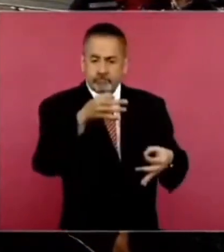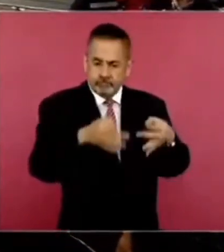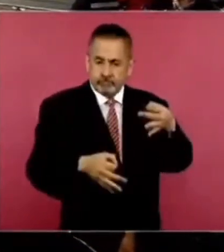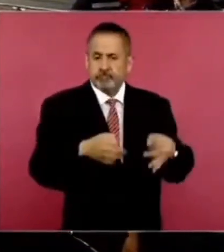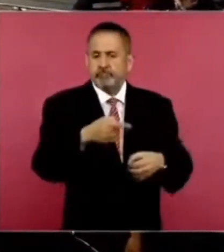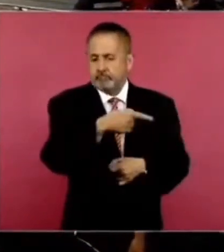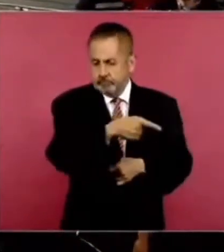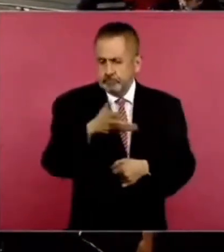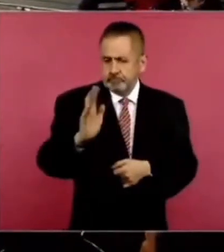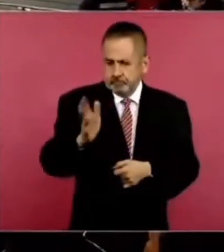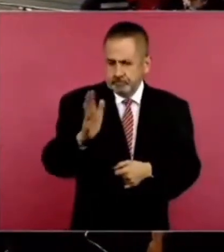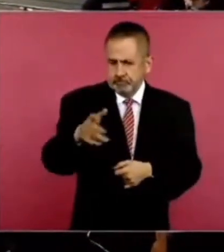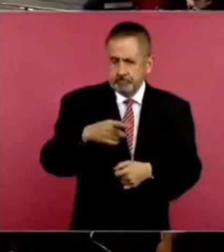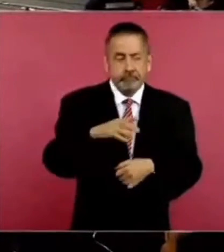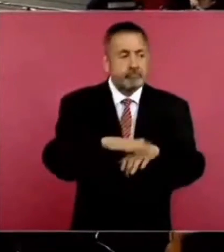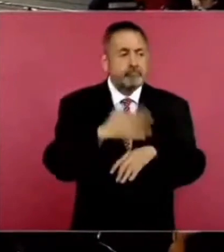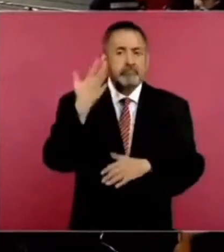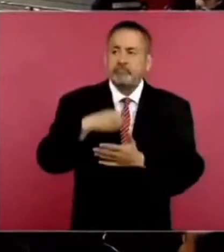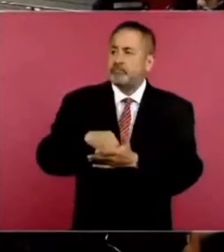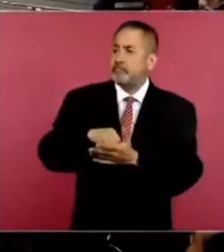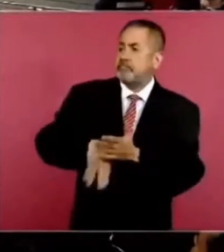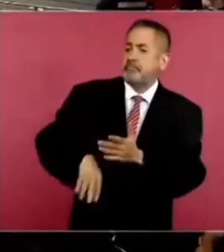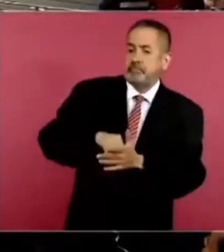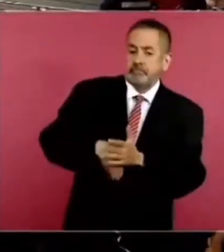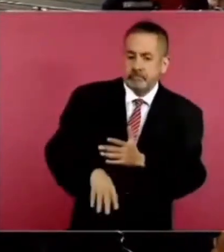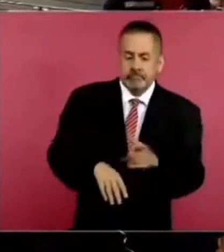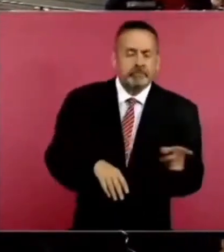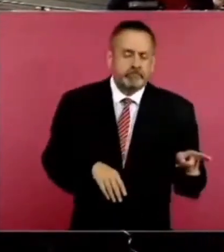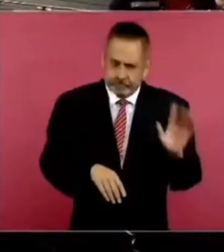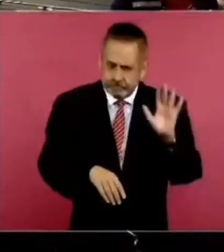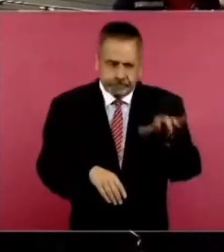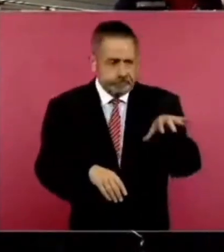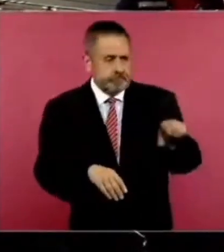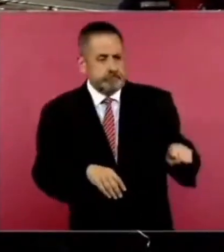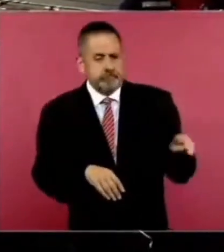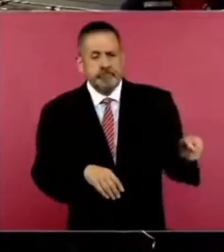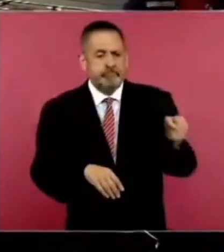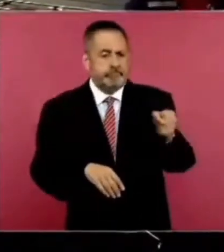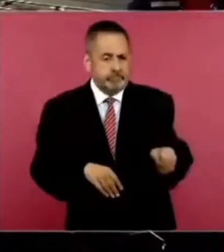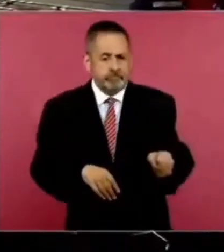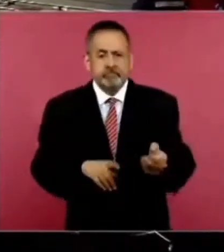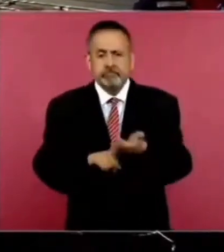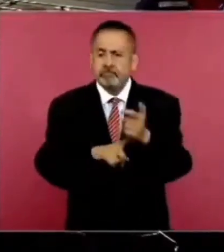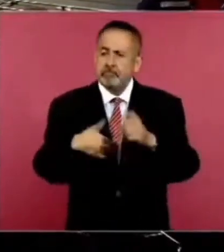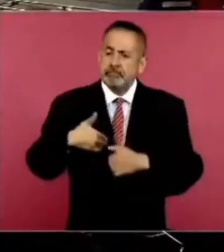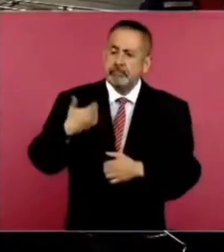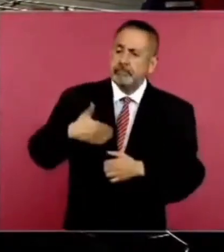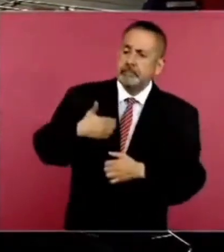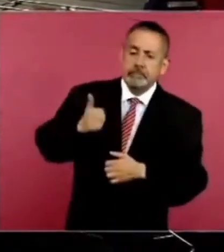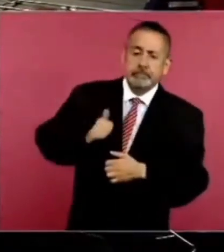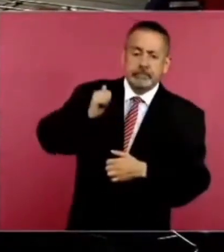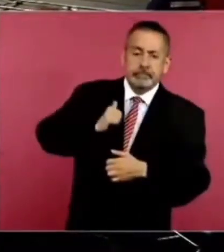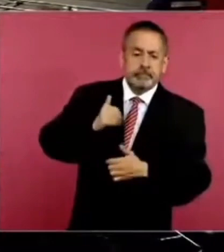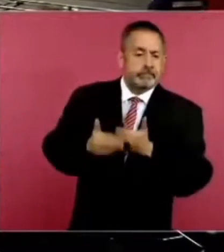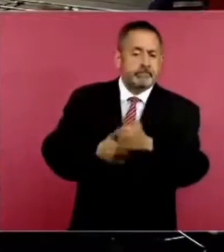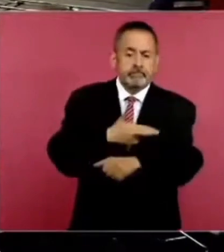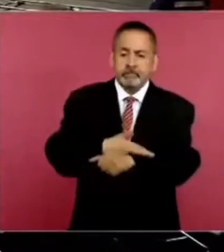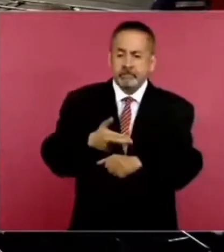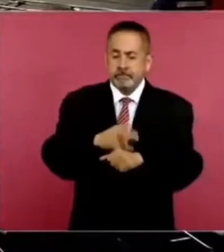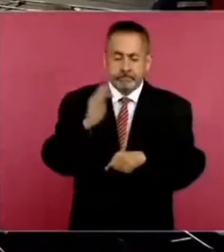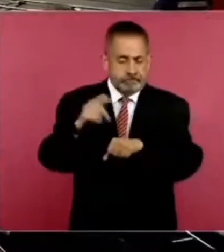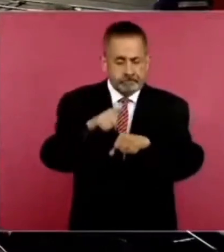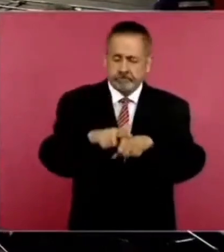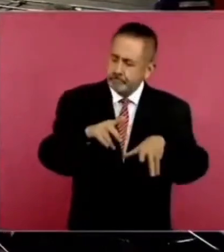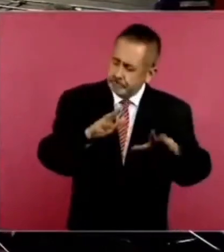por haber omitido información en materia de amparo y con ello caer en el posible delito de obtener ventajas procesales indebidas en cortes